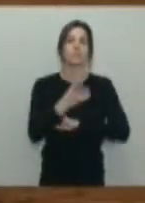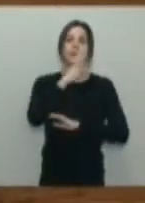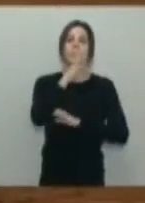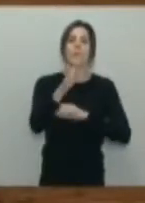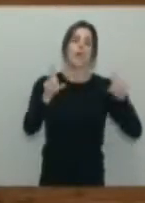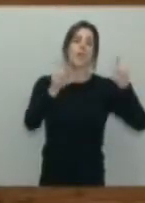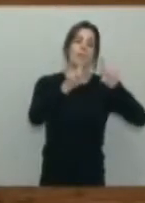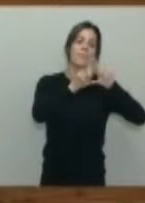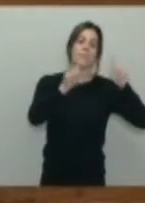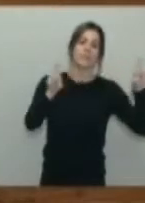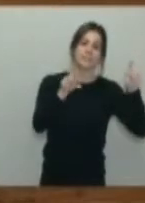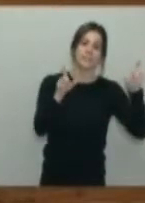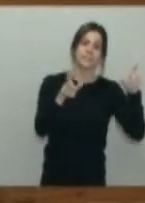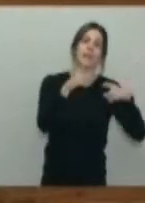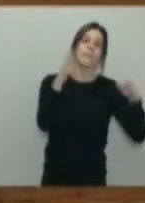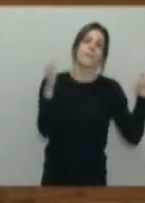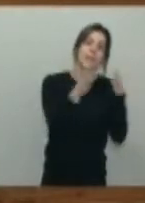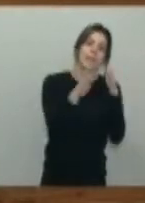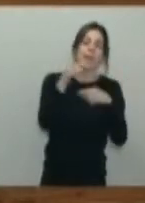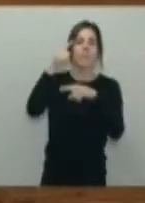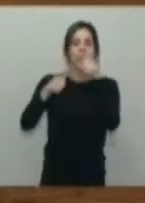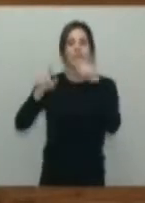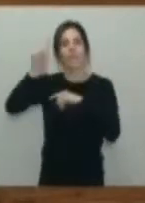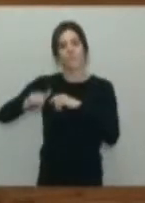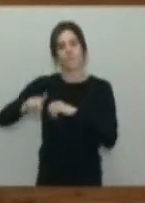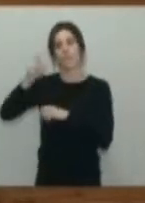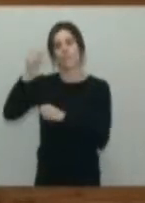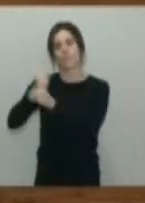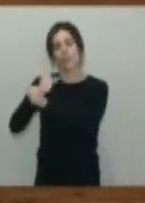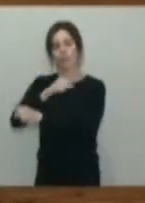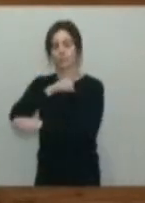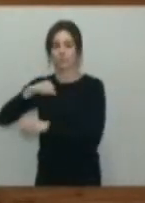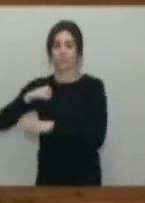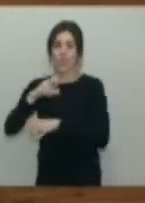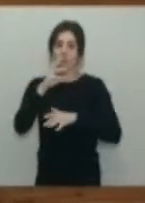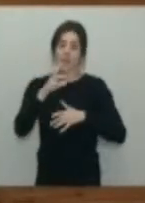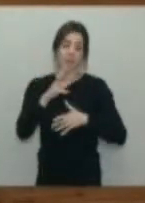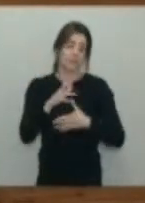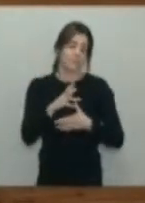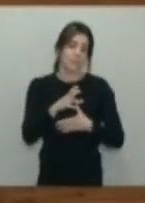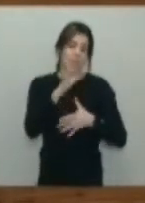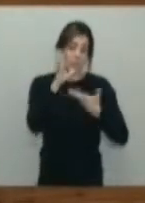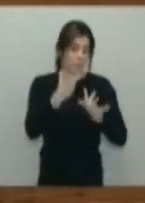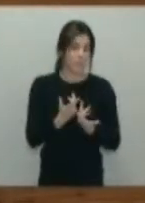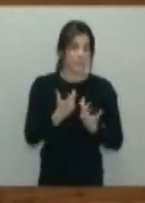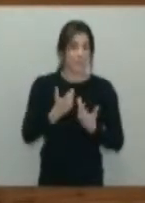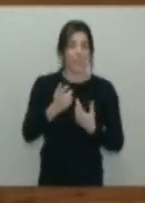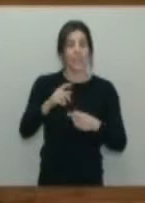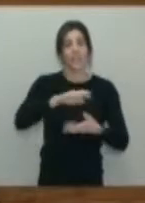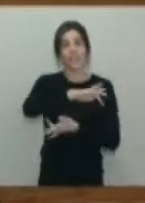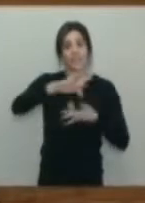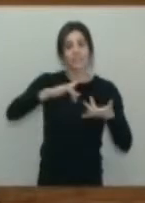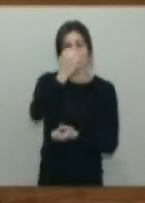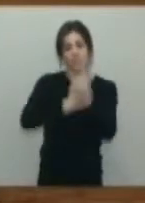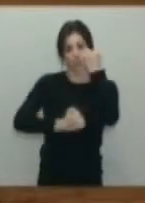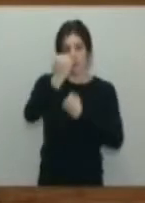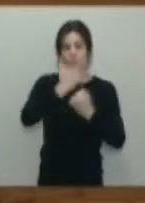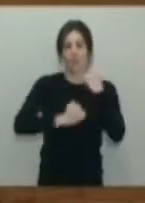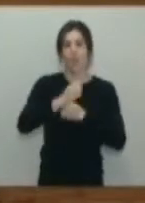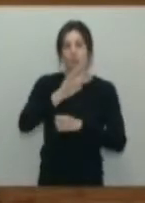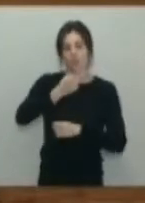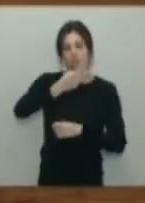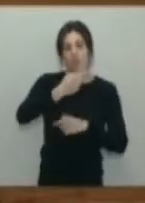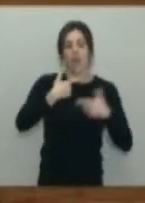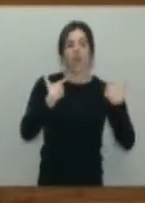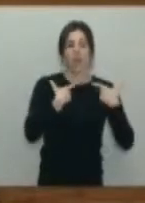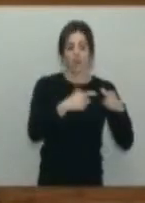los trabajadores autónomos. Lamentablemente, la actual crisis económica se está afectando de manera muy grave a este colectivo, que se